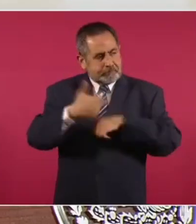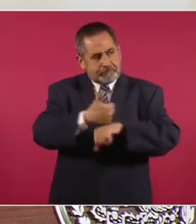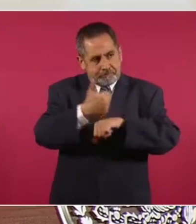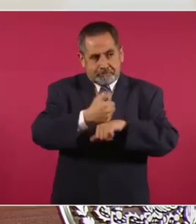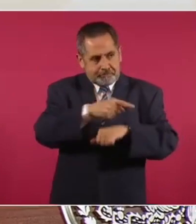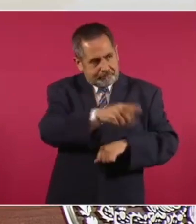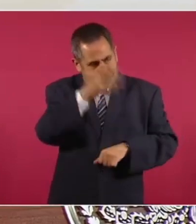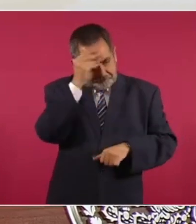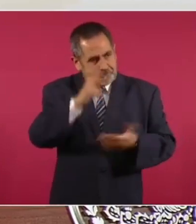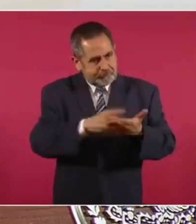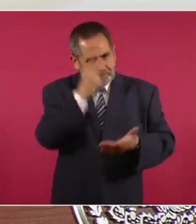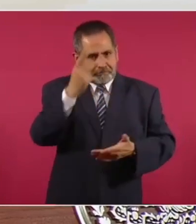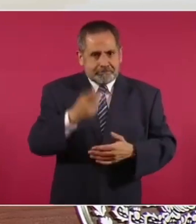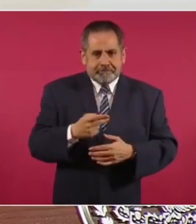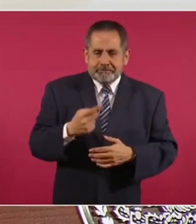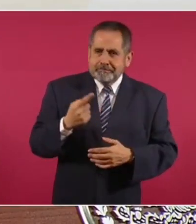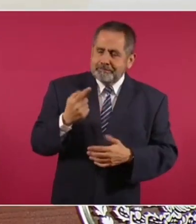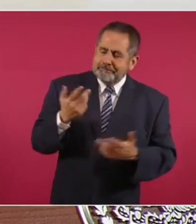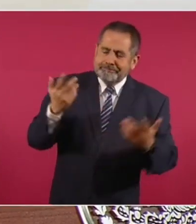para que